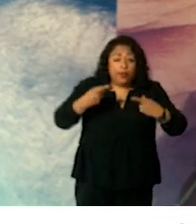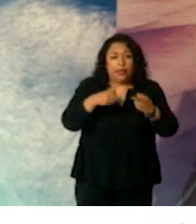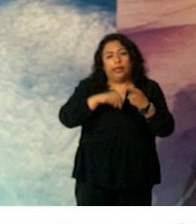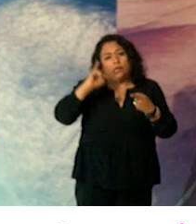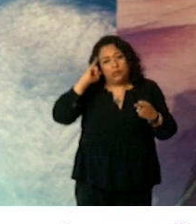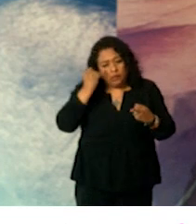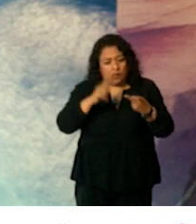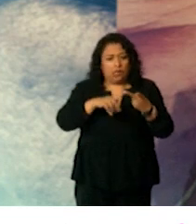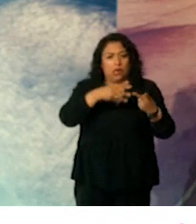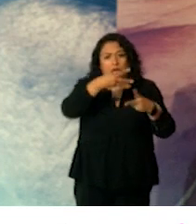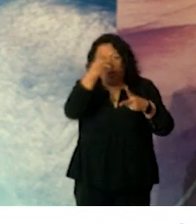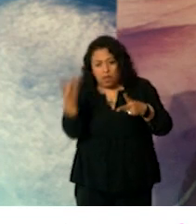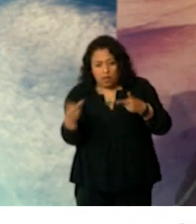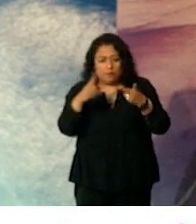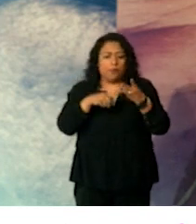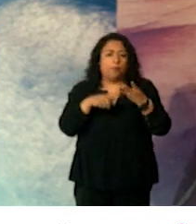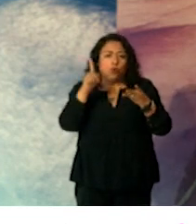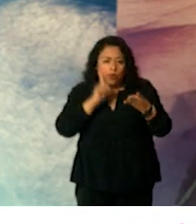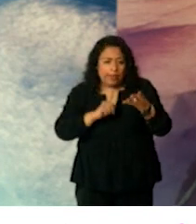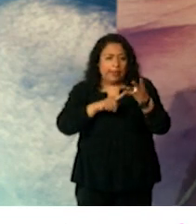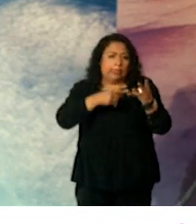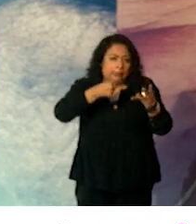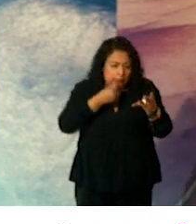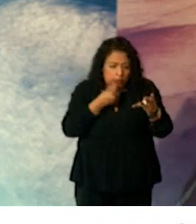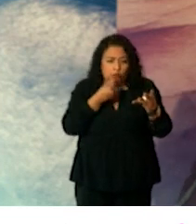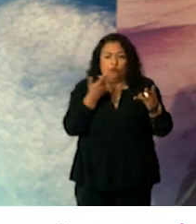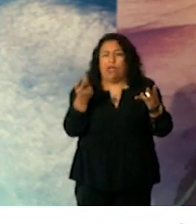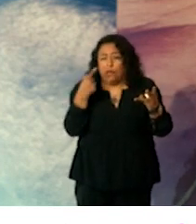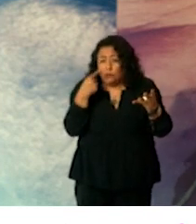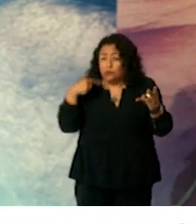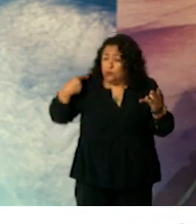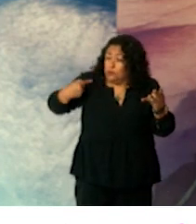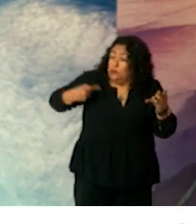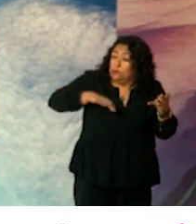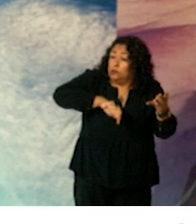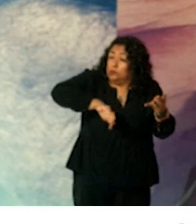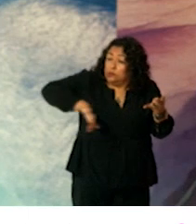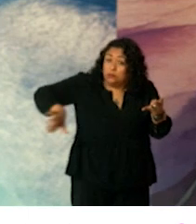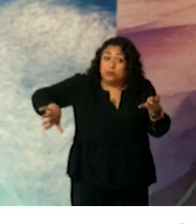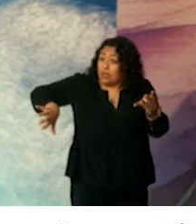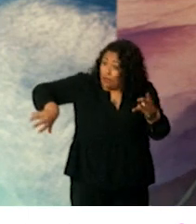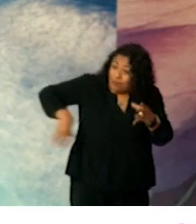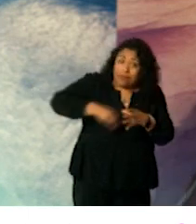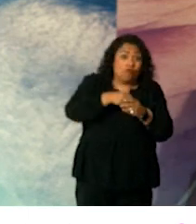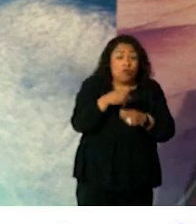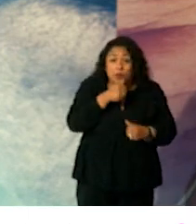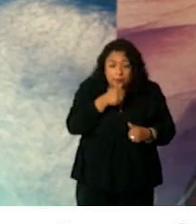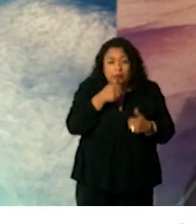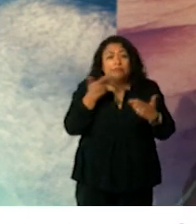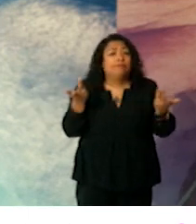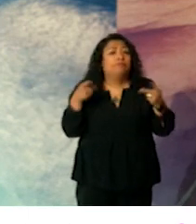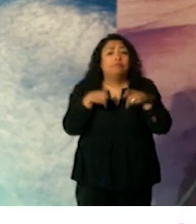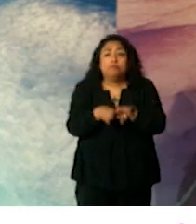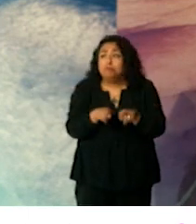comunidad LGBT, mujeres, la niñez incluso, en la que si no incluimos a estos grupos, pues vamos a hacer los